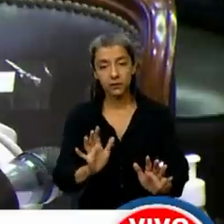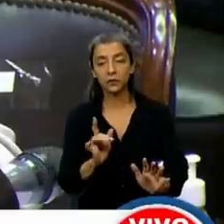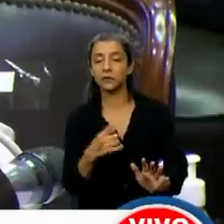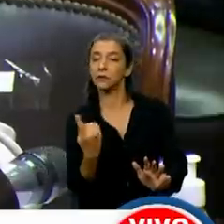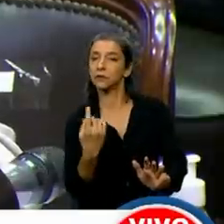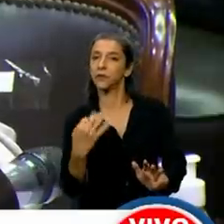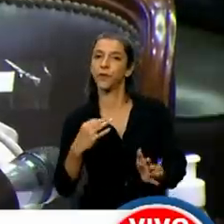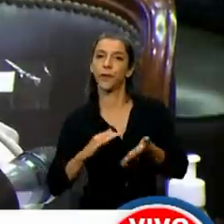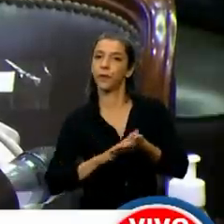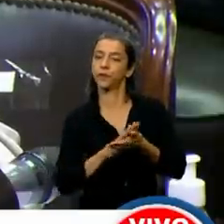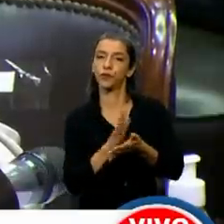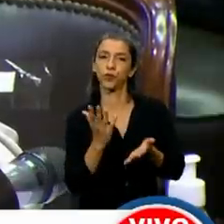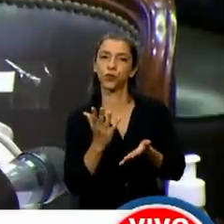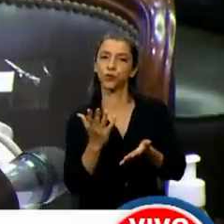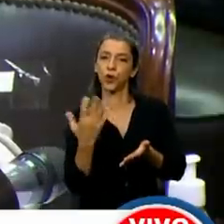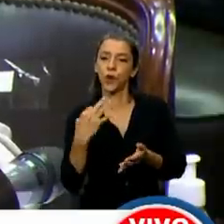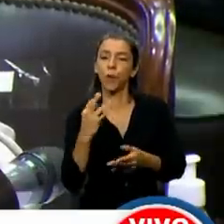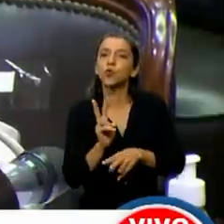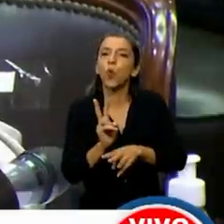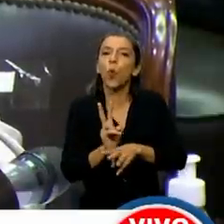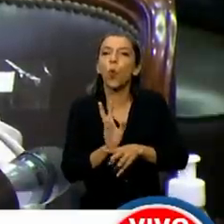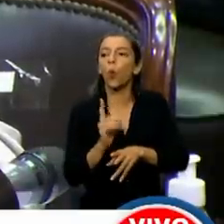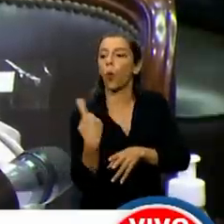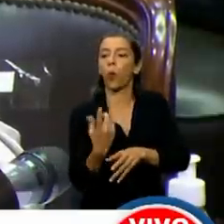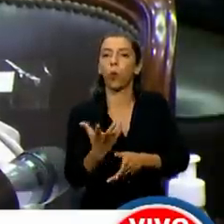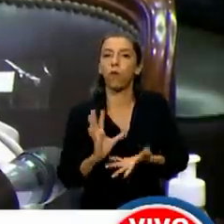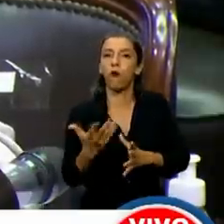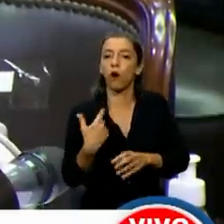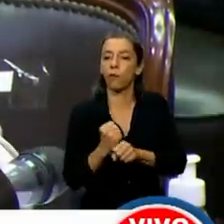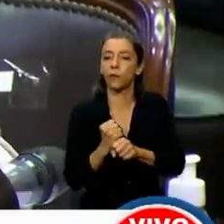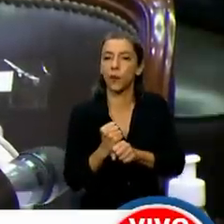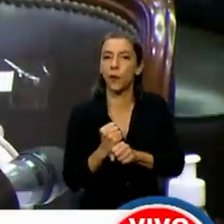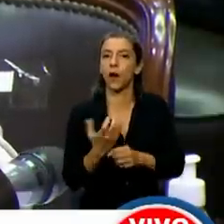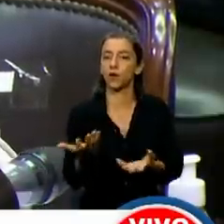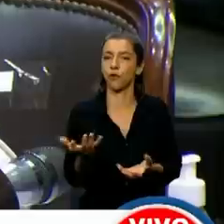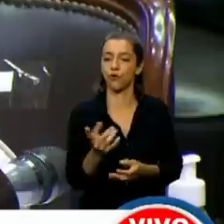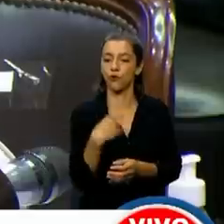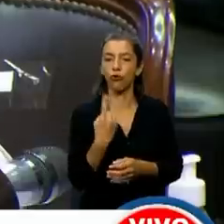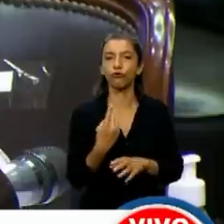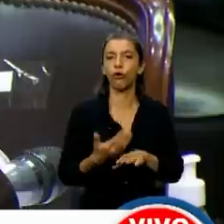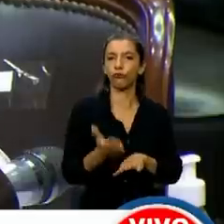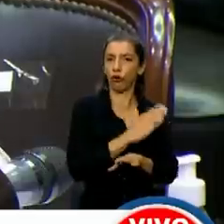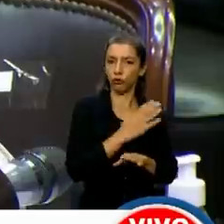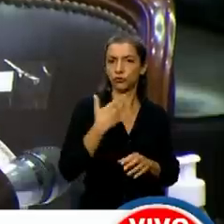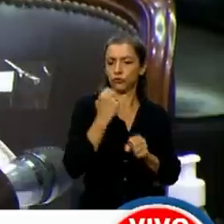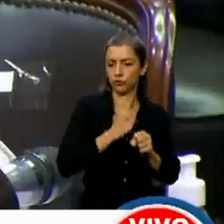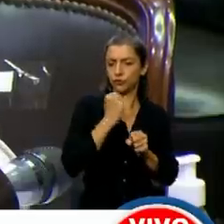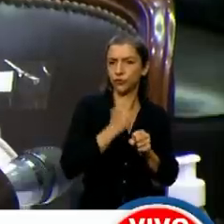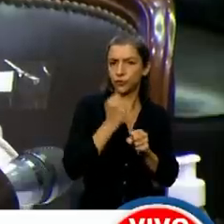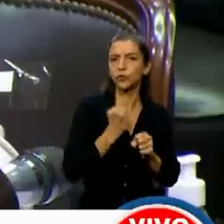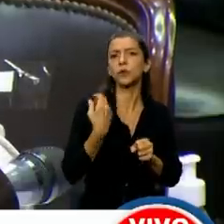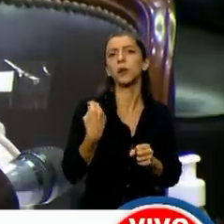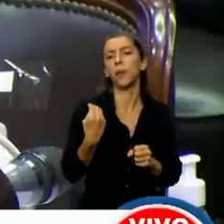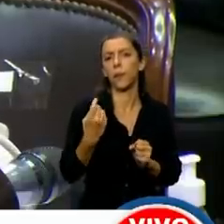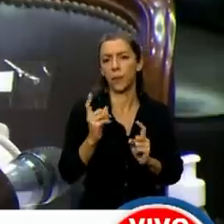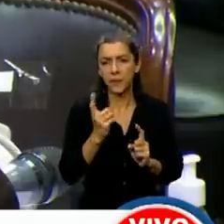lo que decimos respecto a lo que hacemos hemos trabajado en una agenda impulsada por el